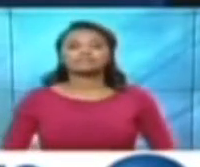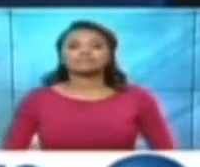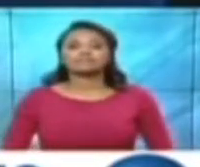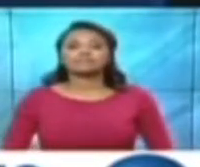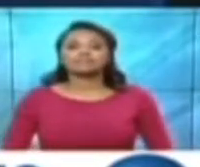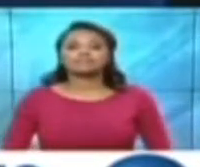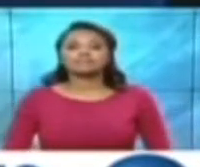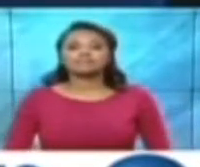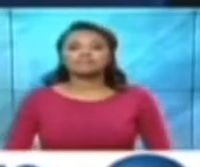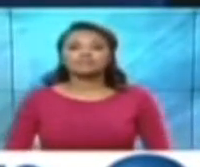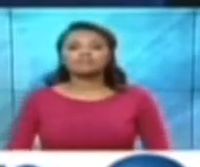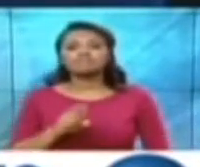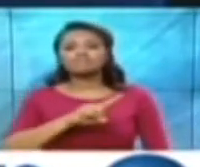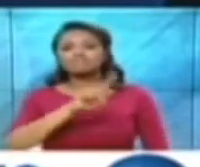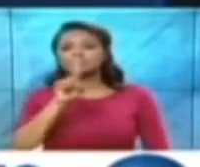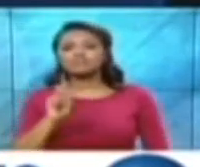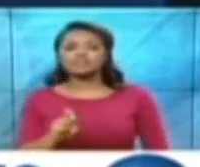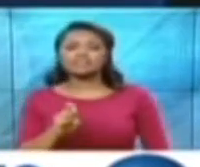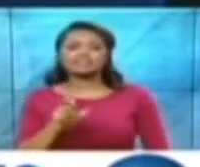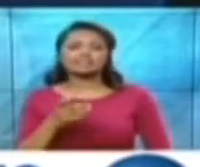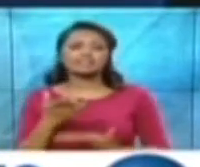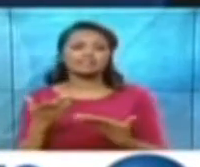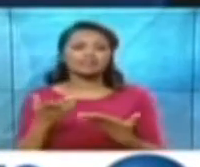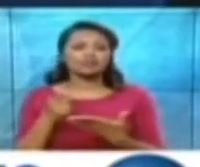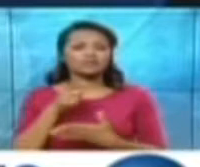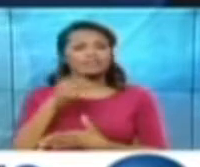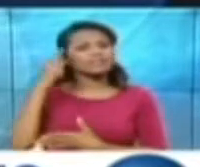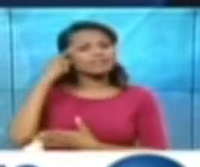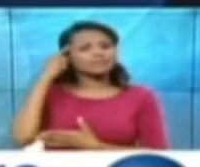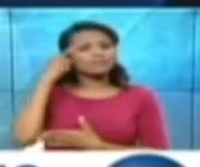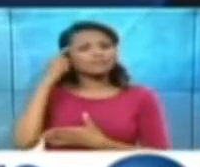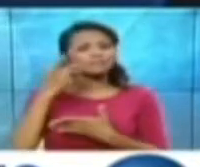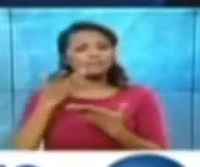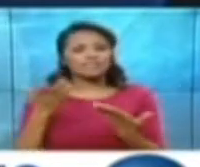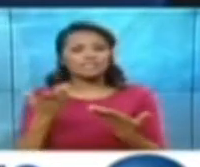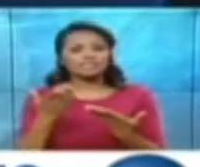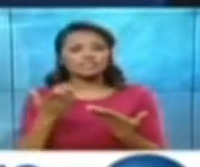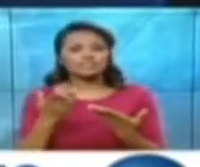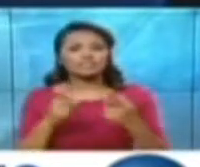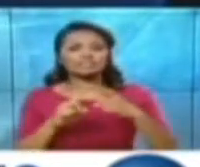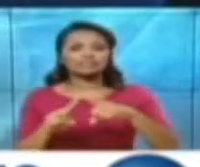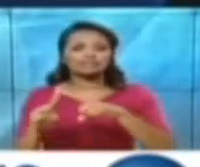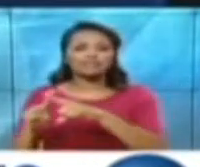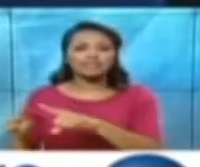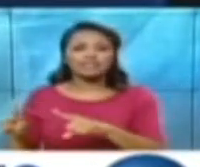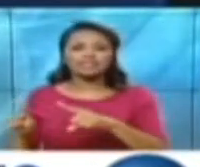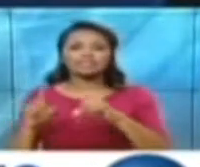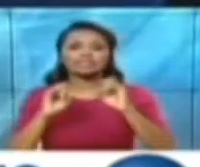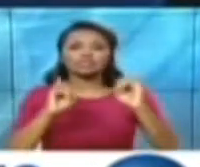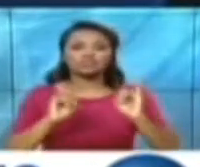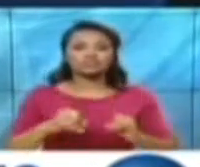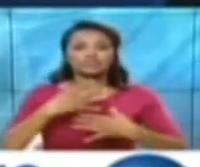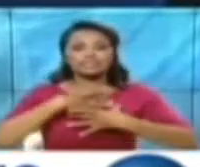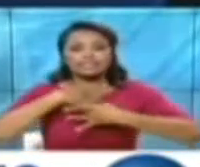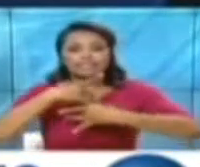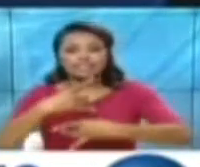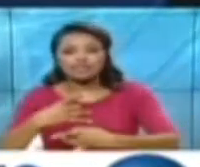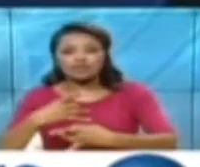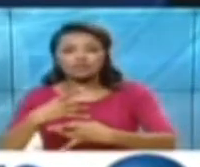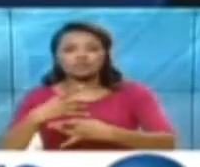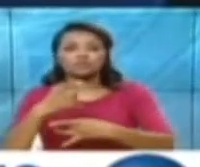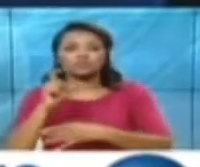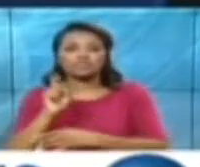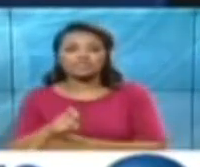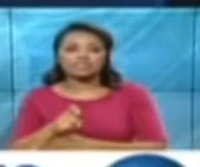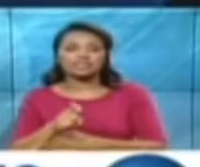que formación experiencia y valores deben tener las principales autoridades de salud para garantizar el acceso y cobertura